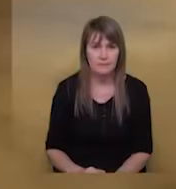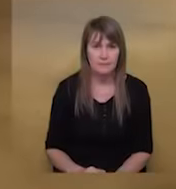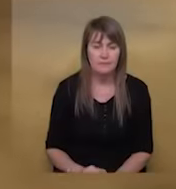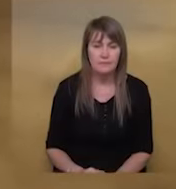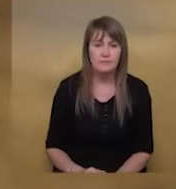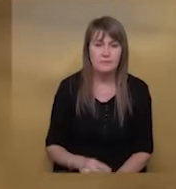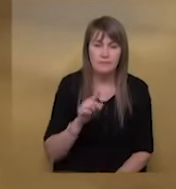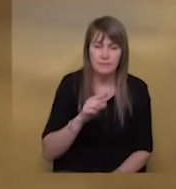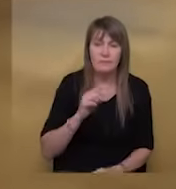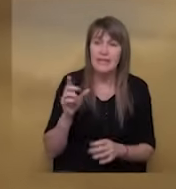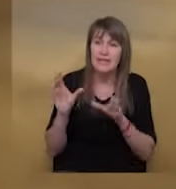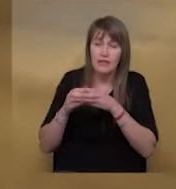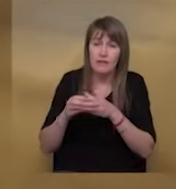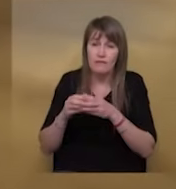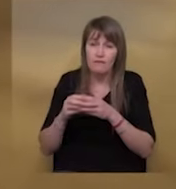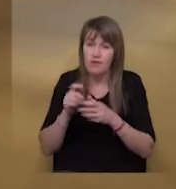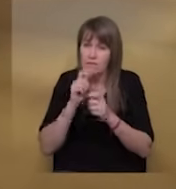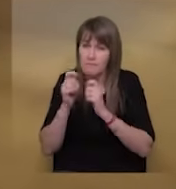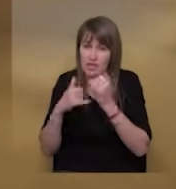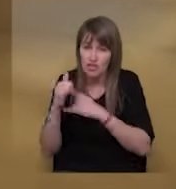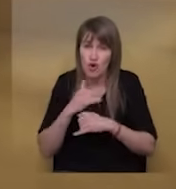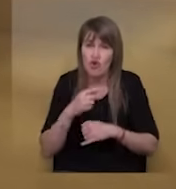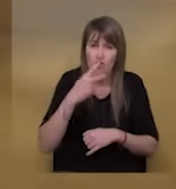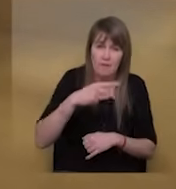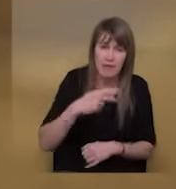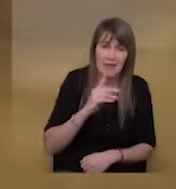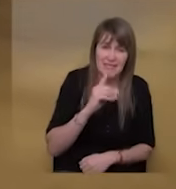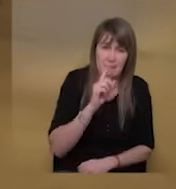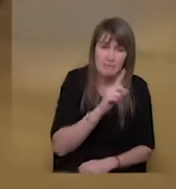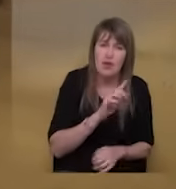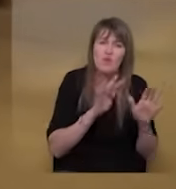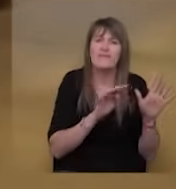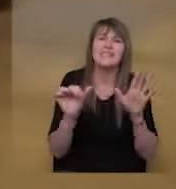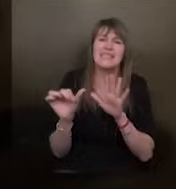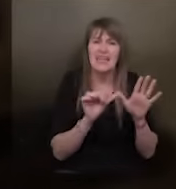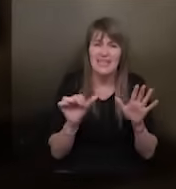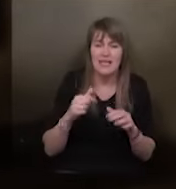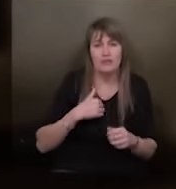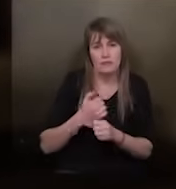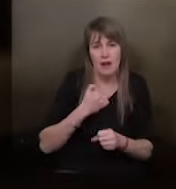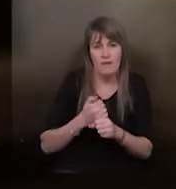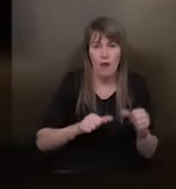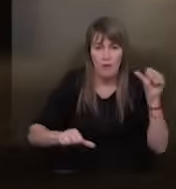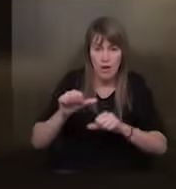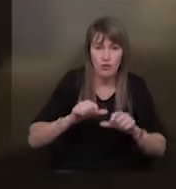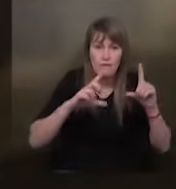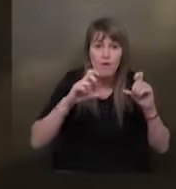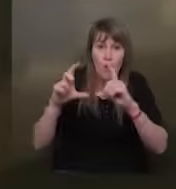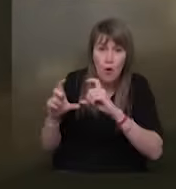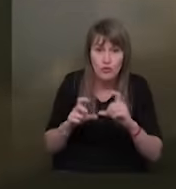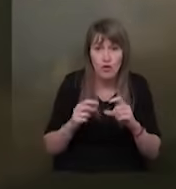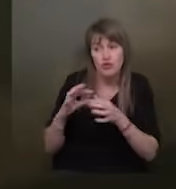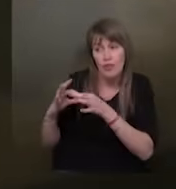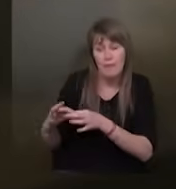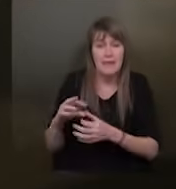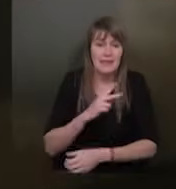La Dirección de Información e Inteligencia comenzó a organizarse entre noviembre y diciembre de 1966. Por mi trabajo en el laboratorio fotográfico, yo dependía del